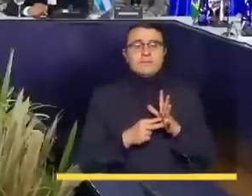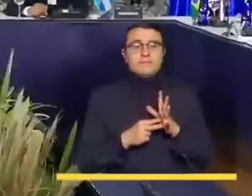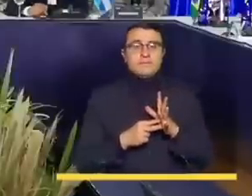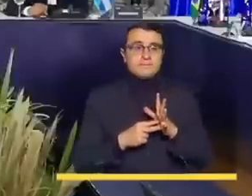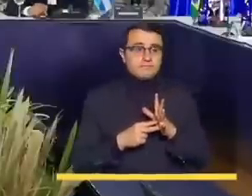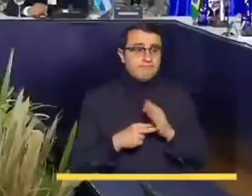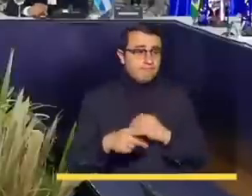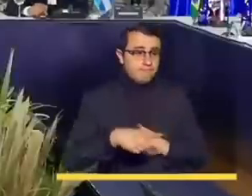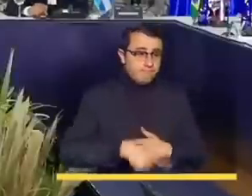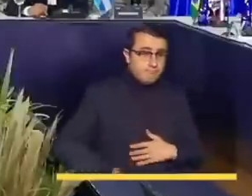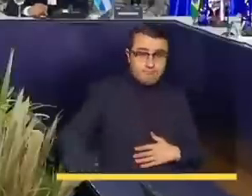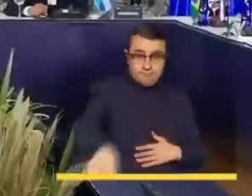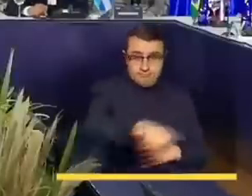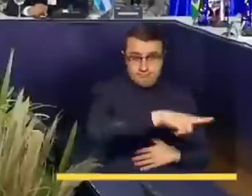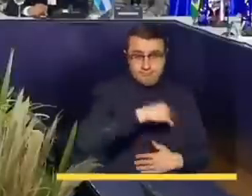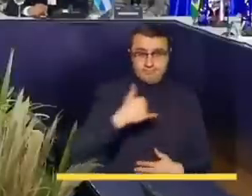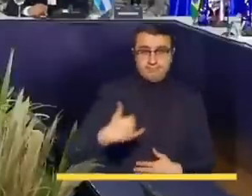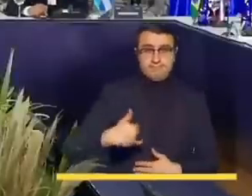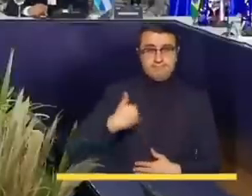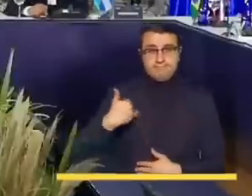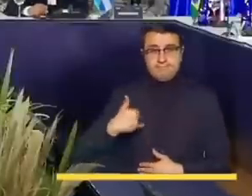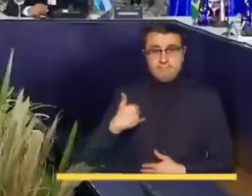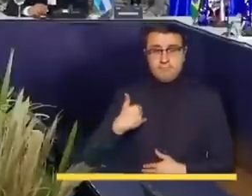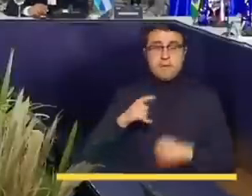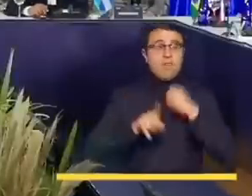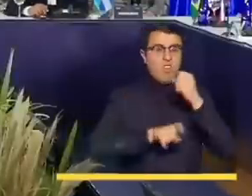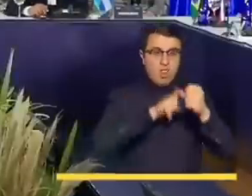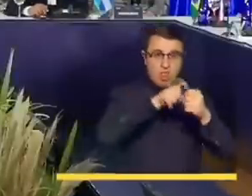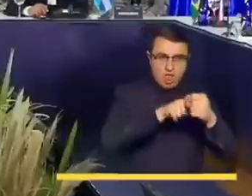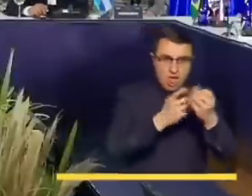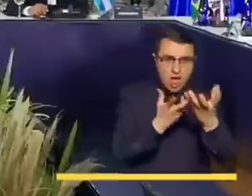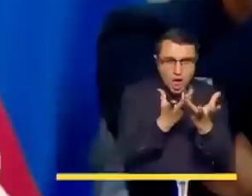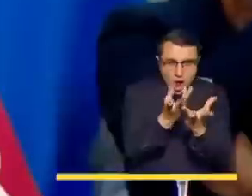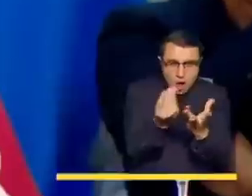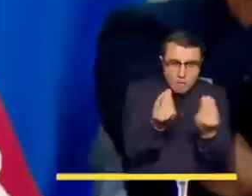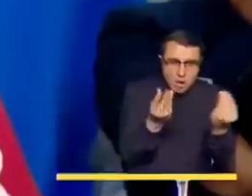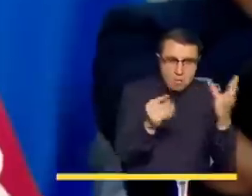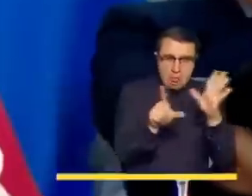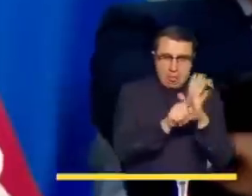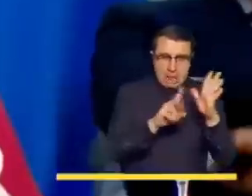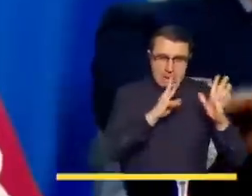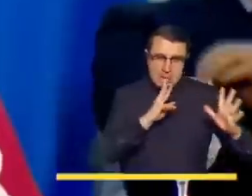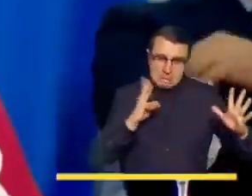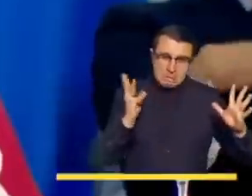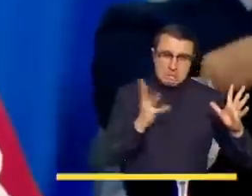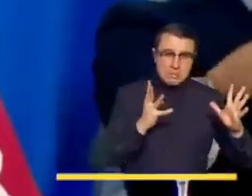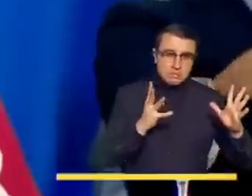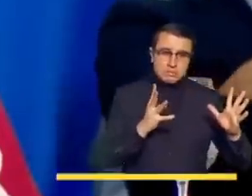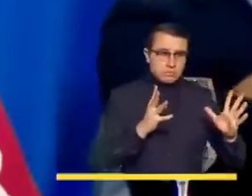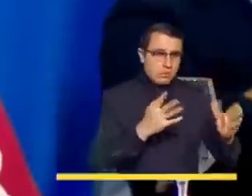el semillero a las bandas de la delincuencia,